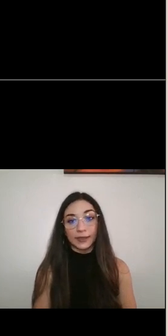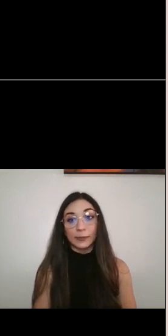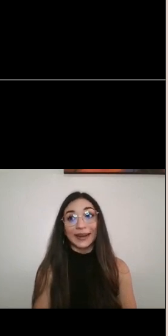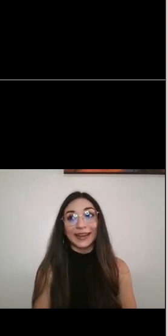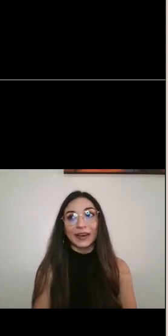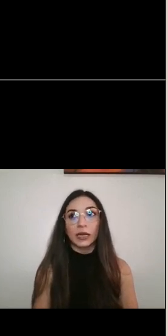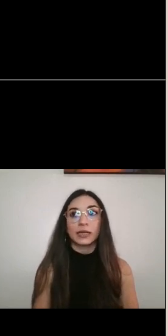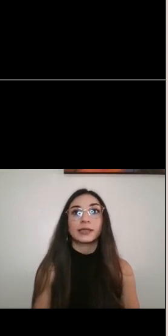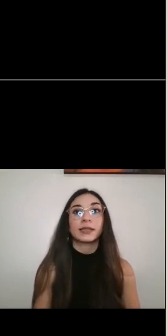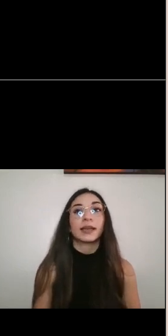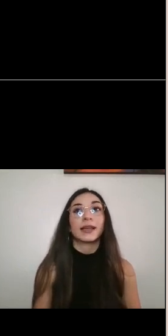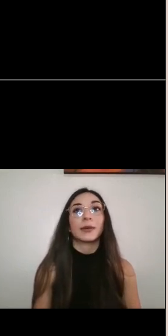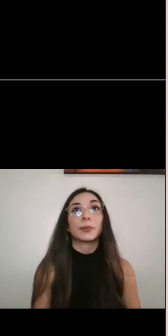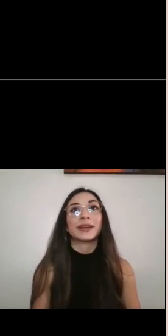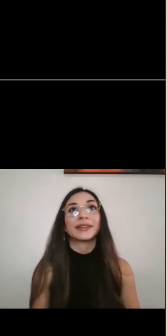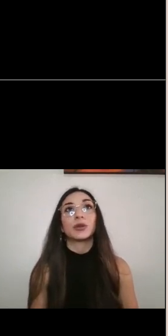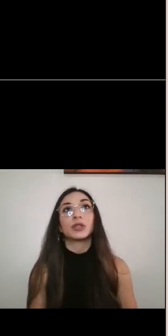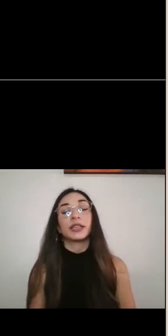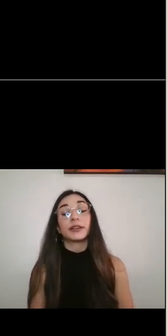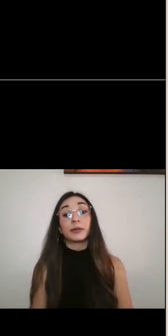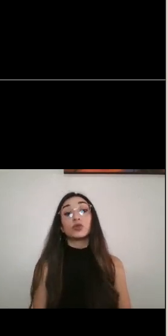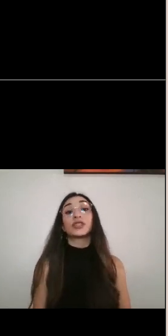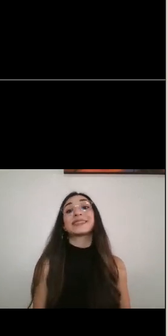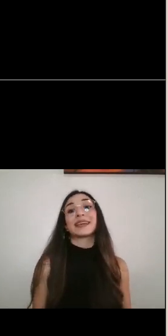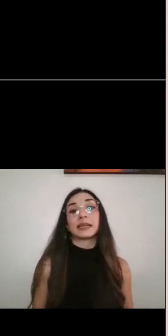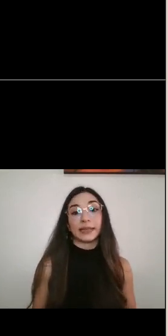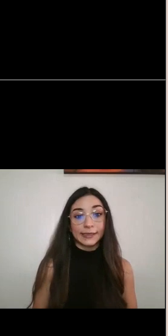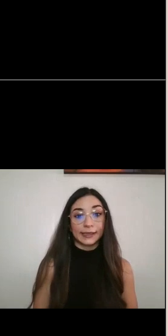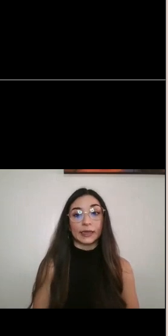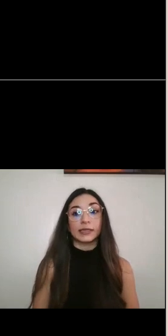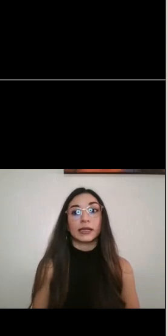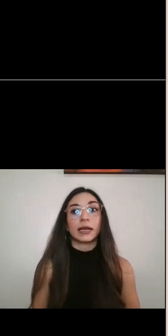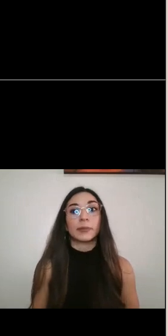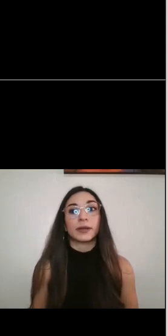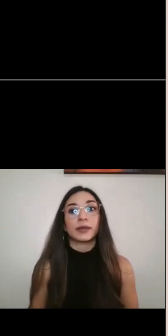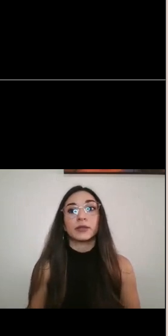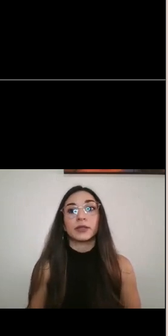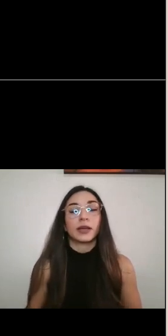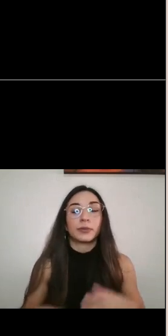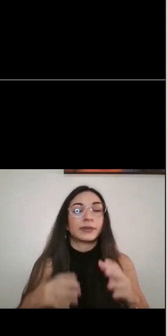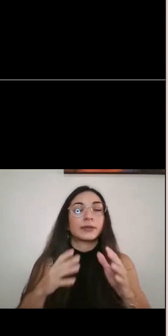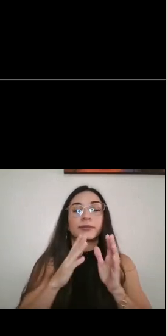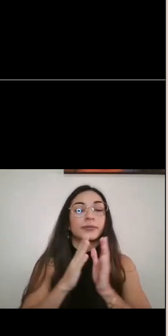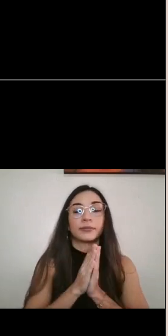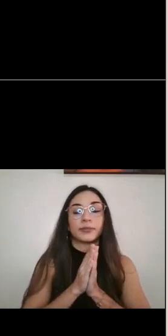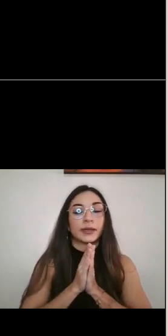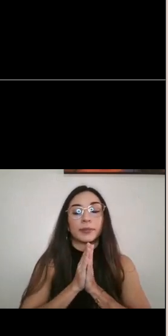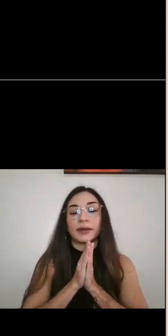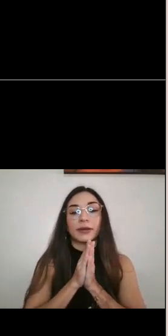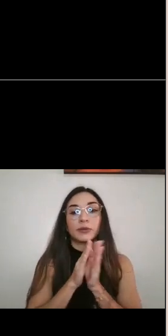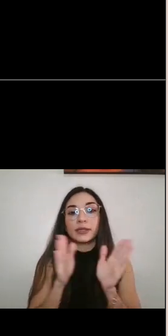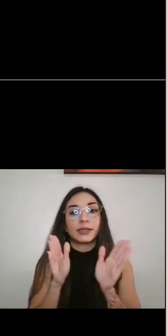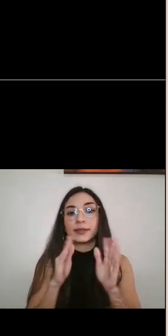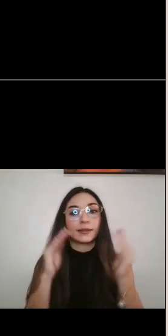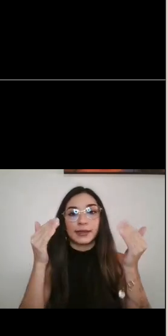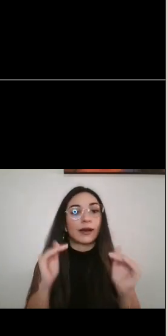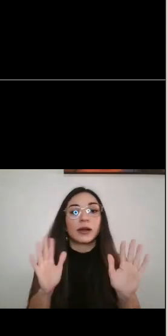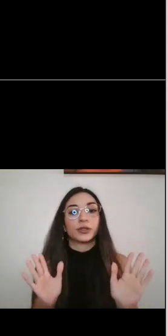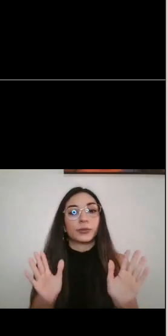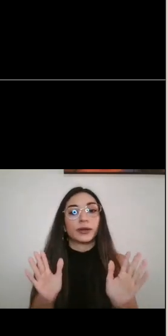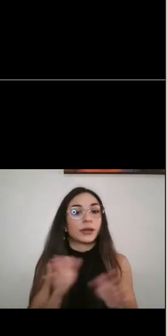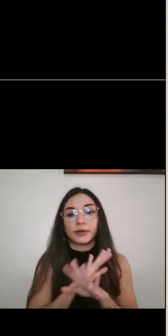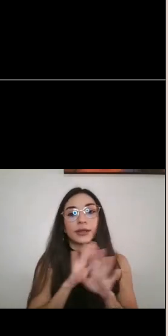parte explicarles que la pérdida auditiva tiene muchas características. La pérdida auditiva, pues, en palabras muy sencillas, es que se